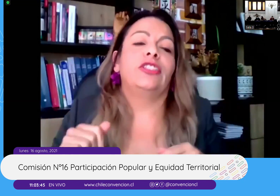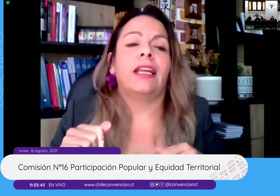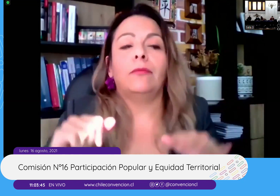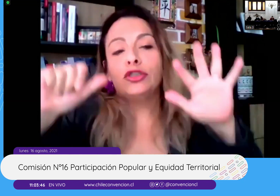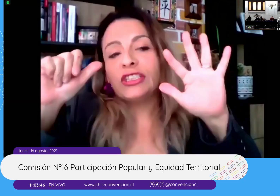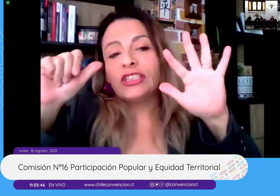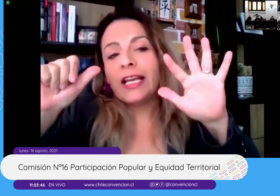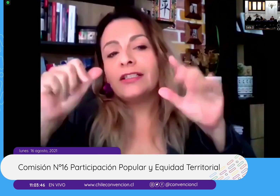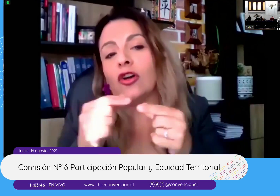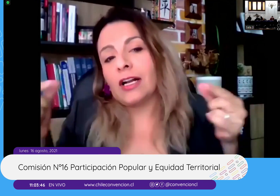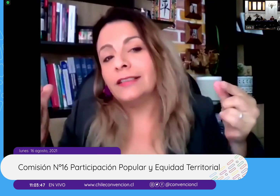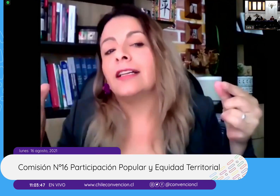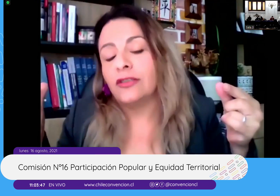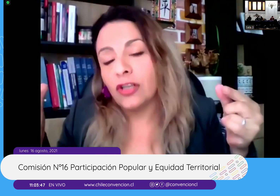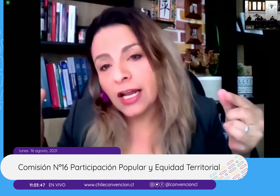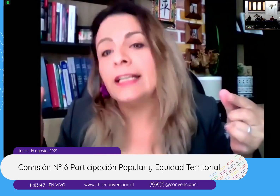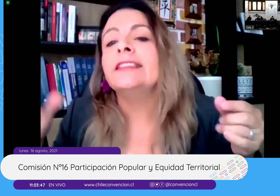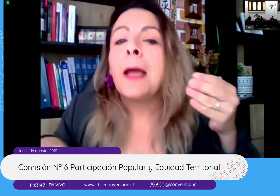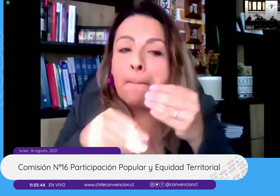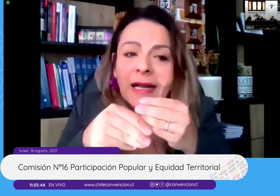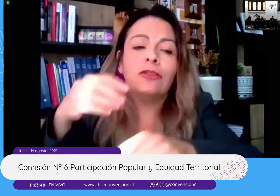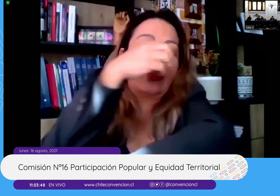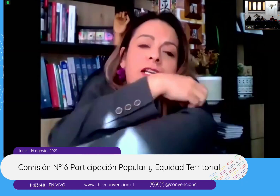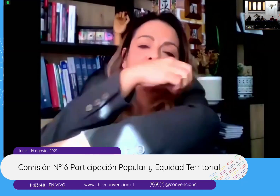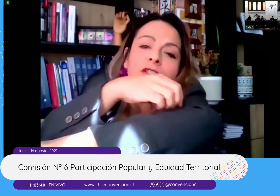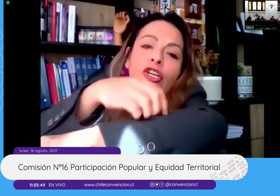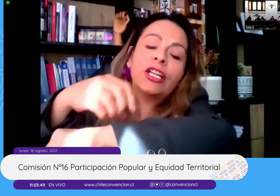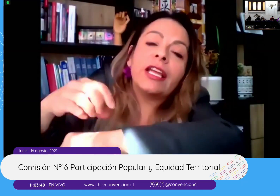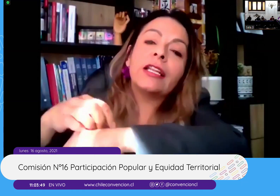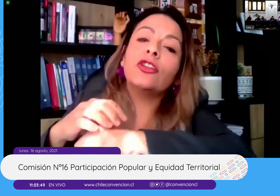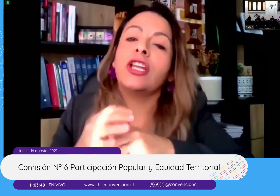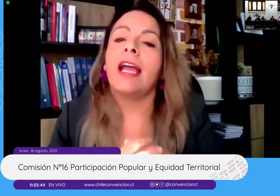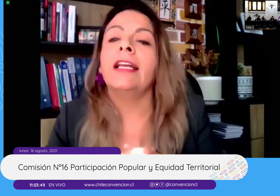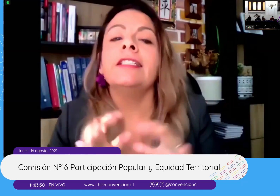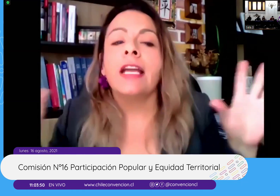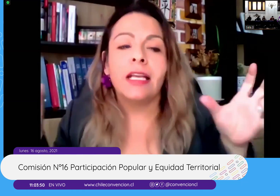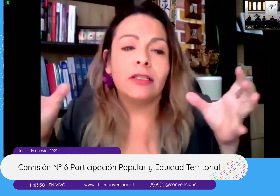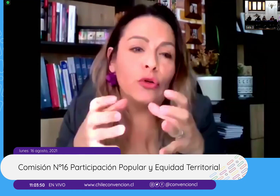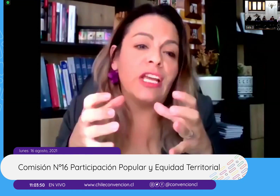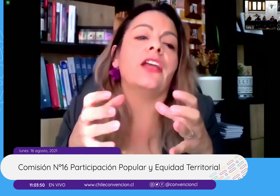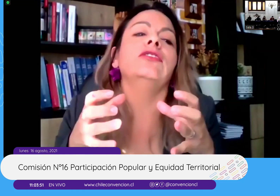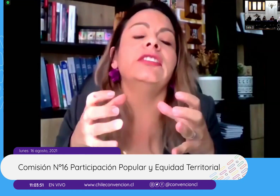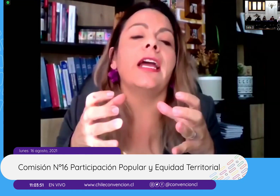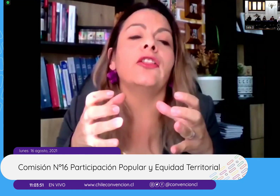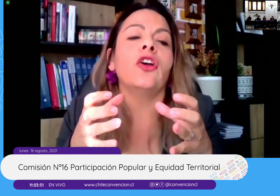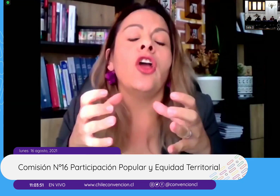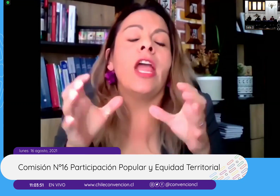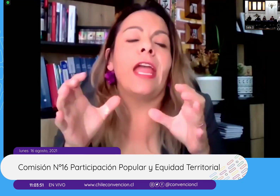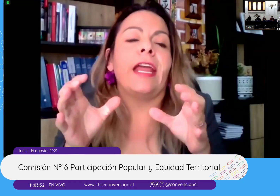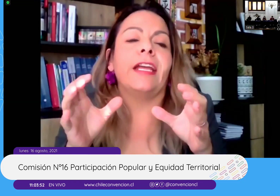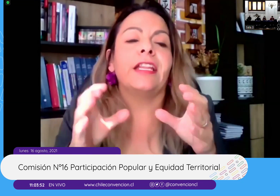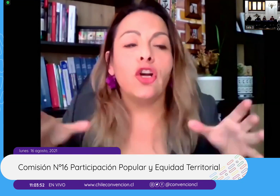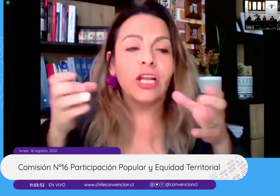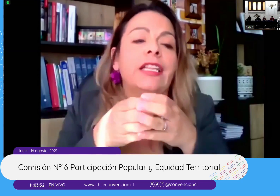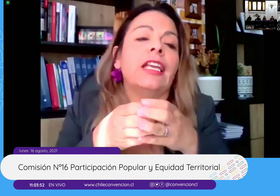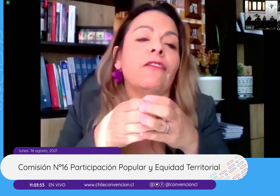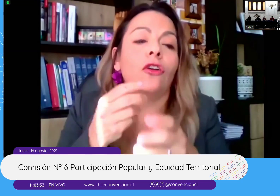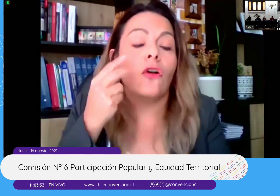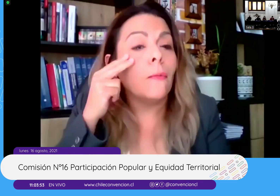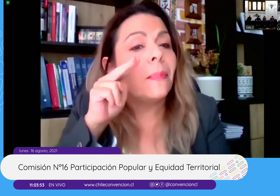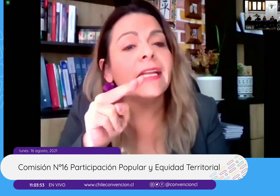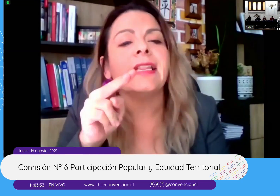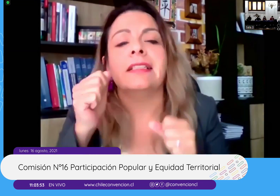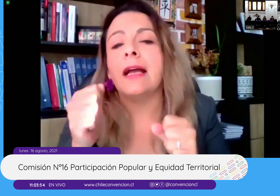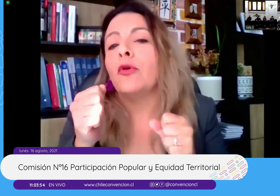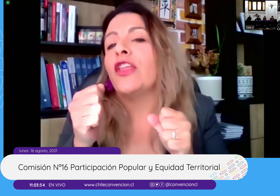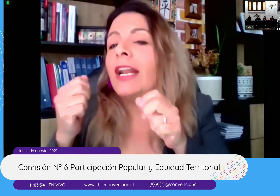A lo menos tenemos 6 órganos nacionales, más organizaciones territoriales que se unieron, ¿cierto?, en este